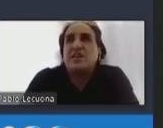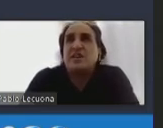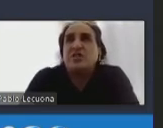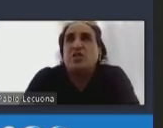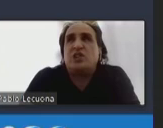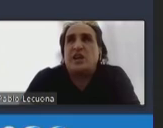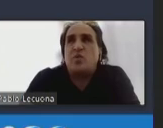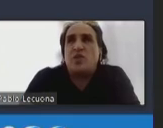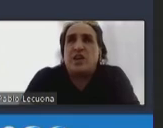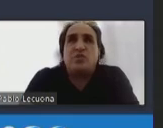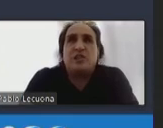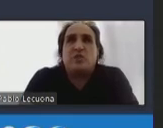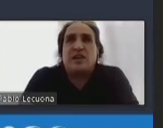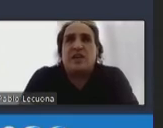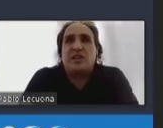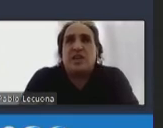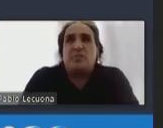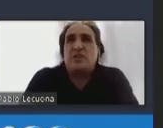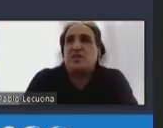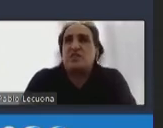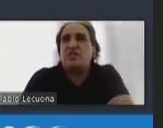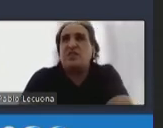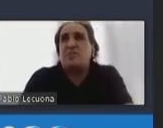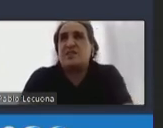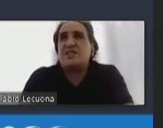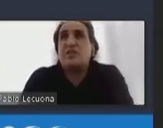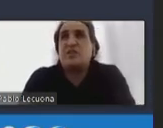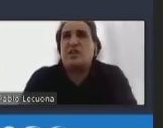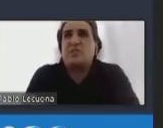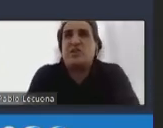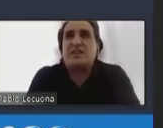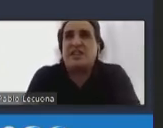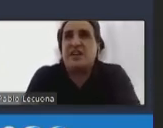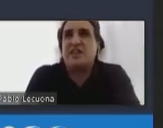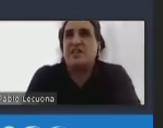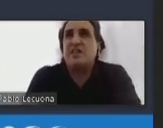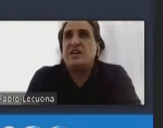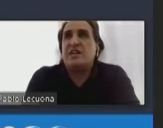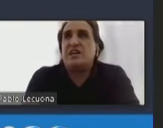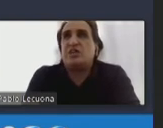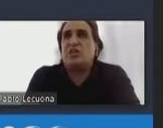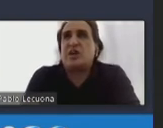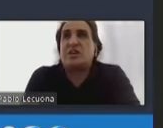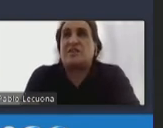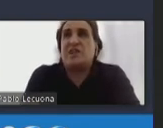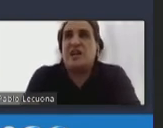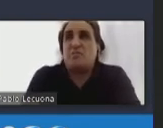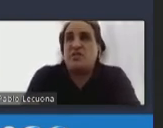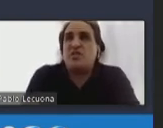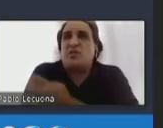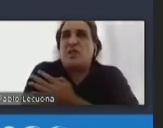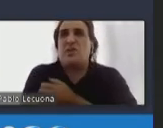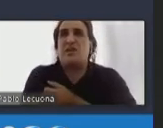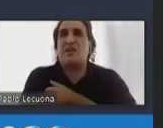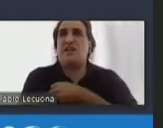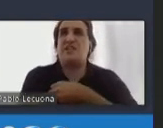barreras. Nos creemos que con un lenguaje escrito las personas con discapacidades auditivas van a poder acceder, y listo, porque saben el español